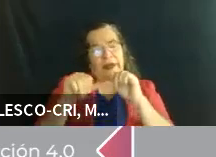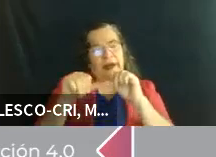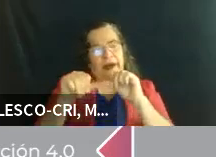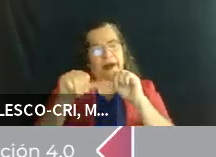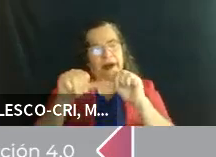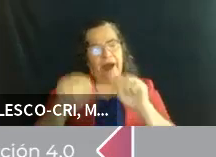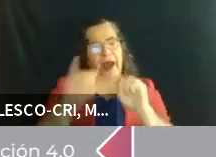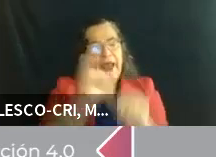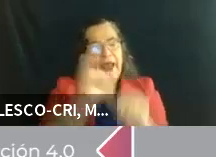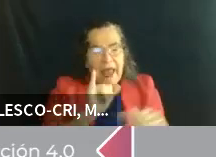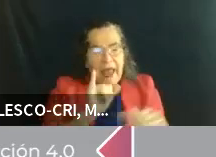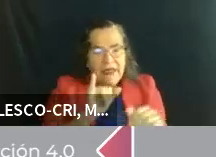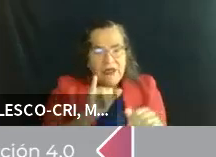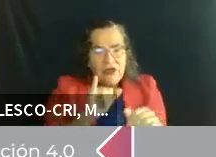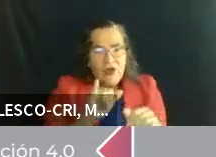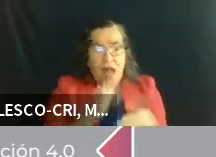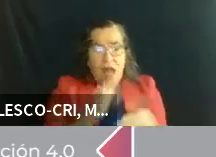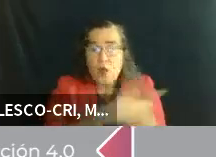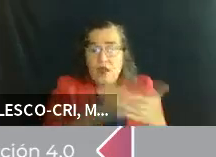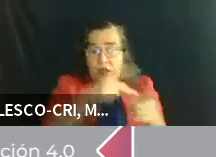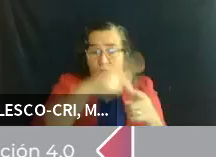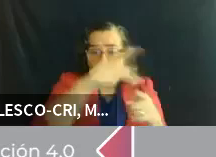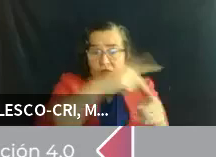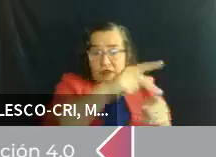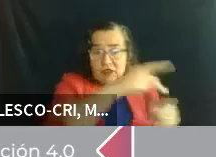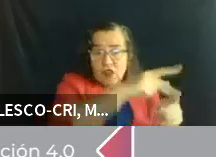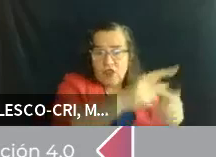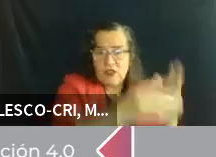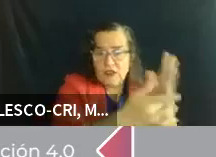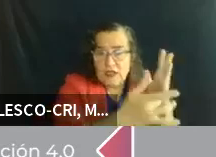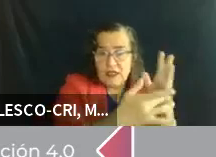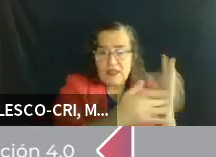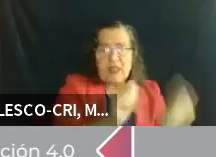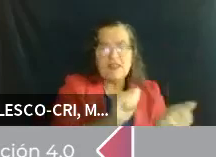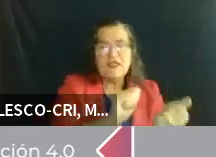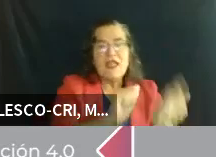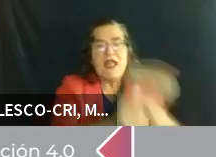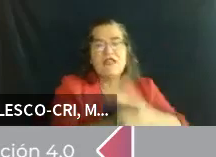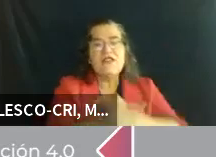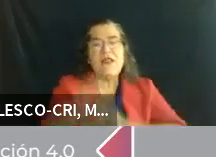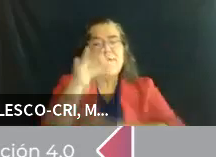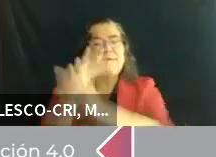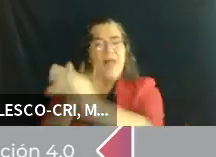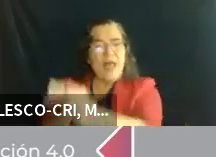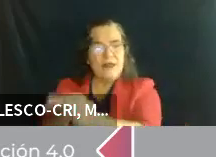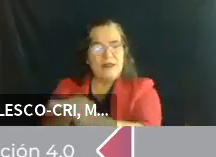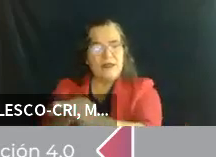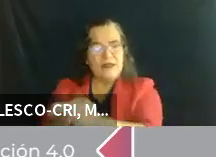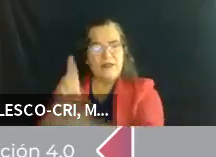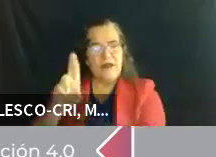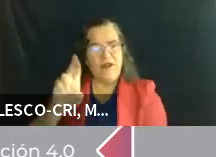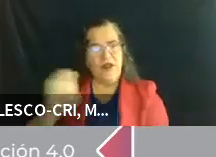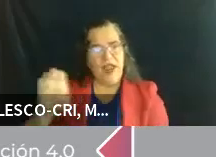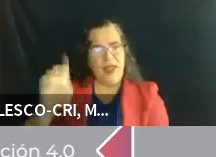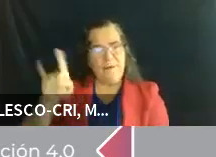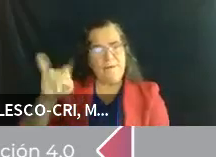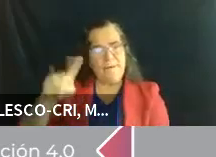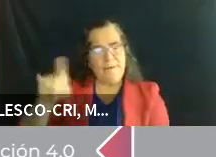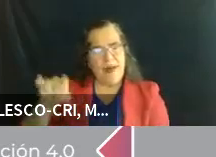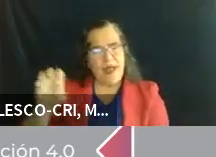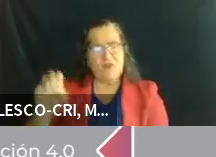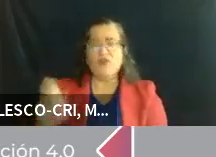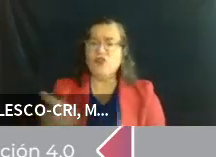reemplazar algunas profesiones muy tecnicistas y también algunas competencias asociadas